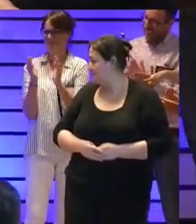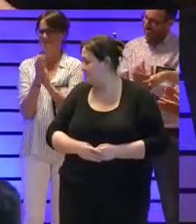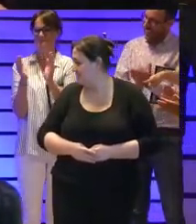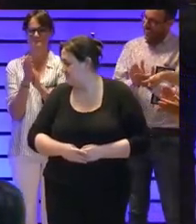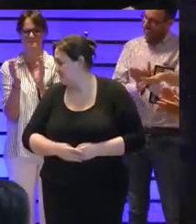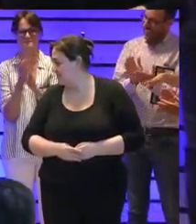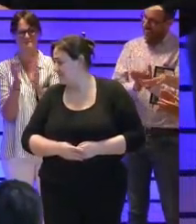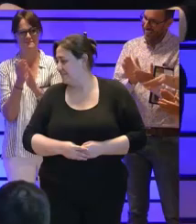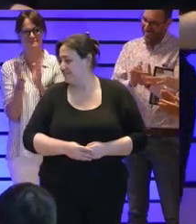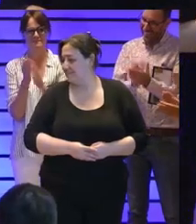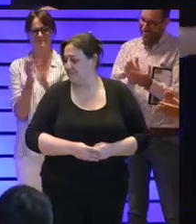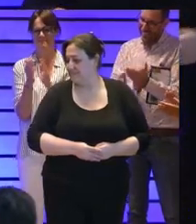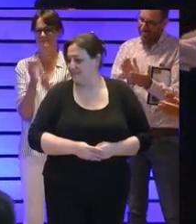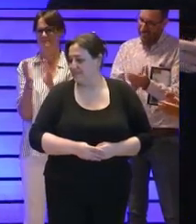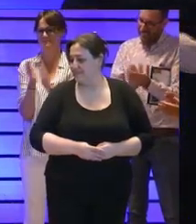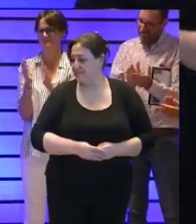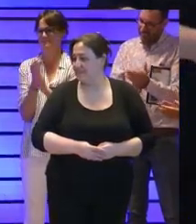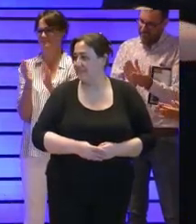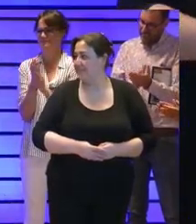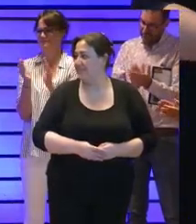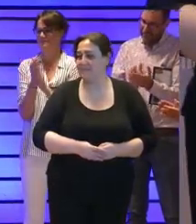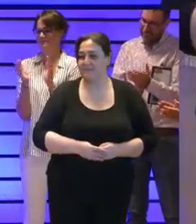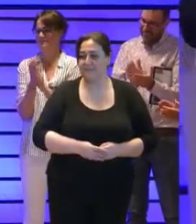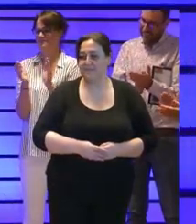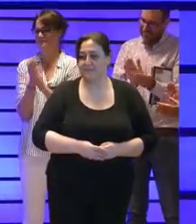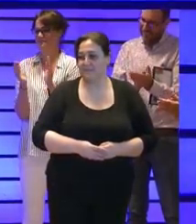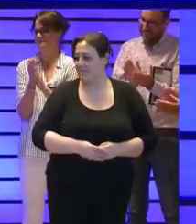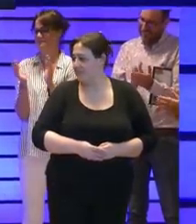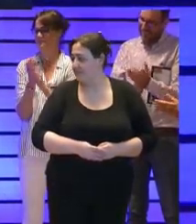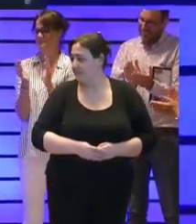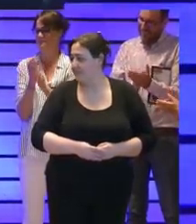yo. Hola. Enhorabuena.